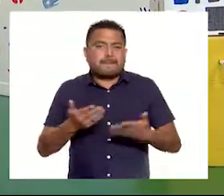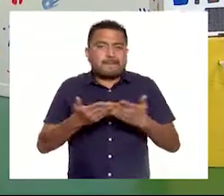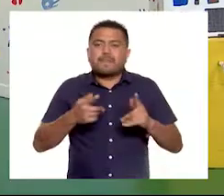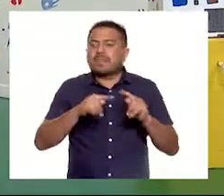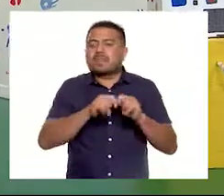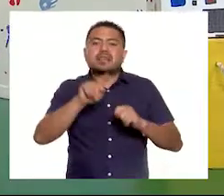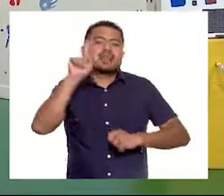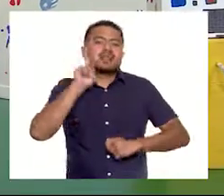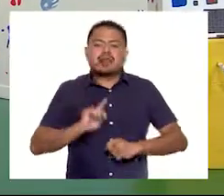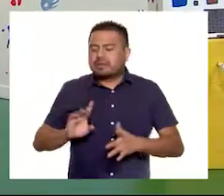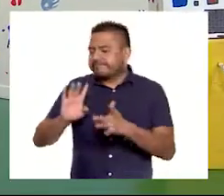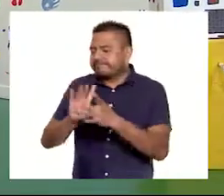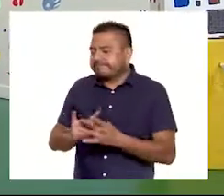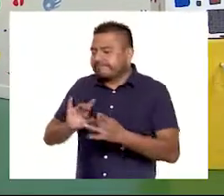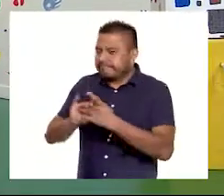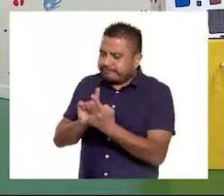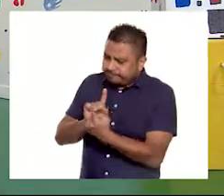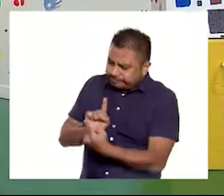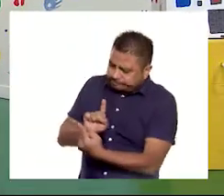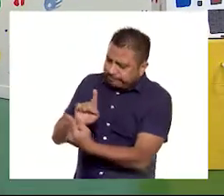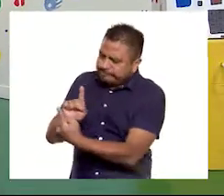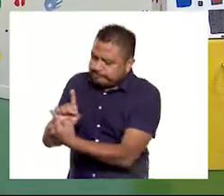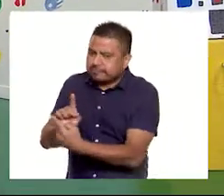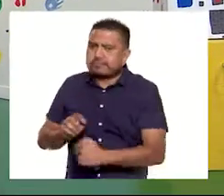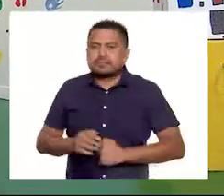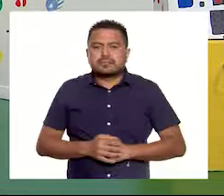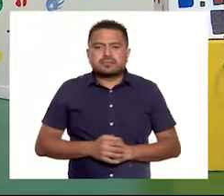su tía le dijo.